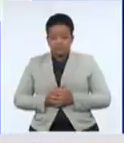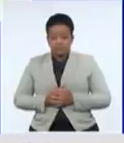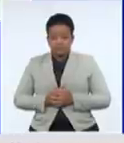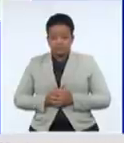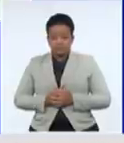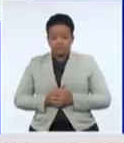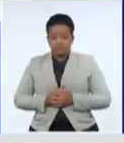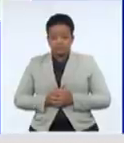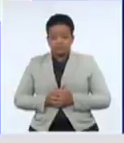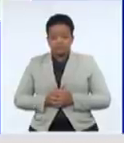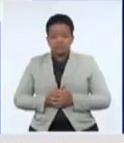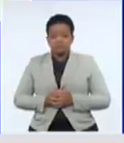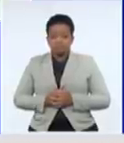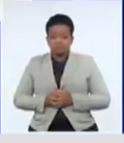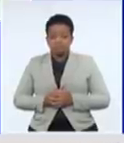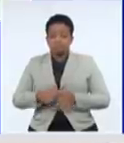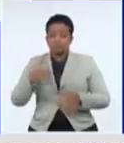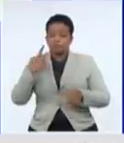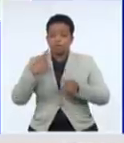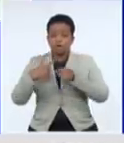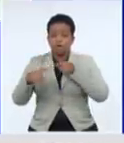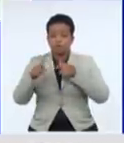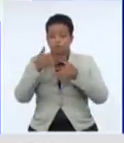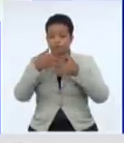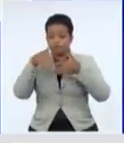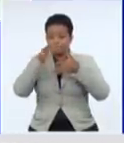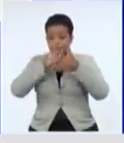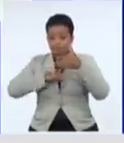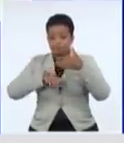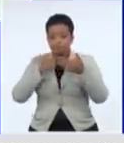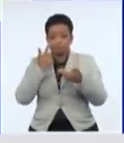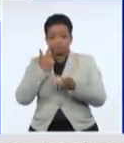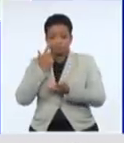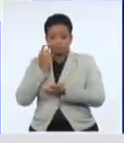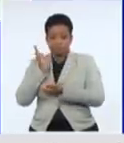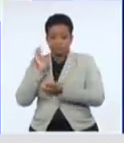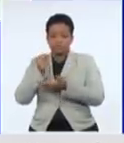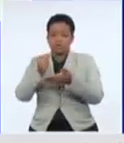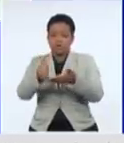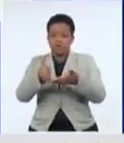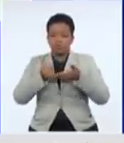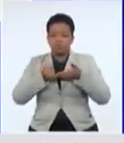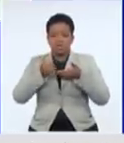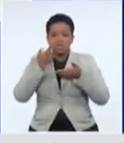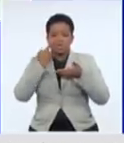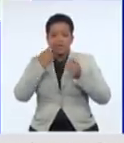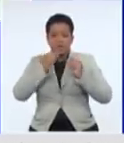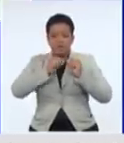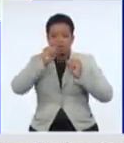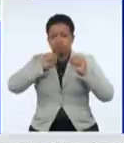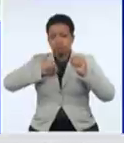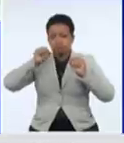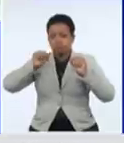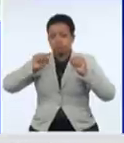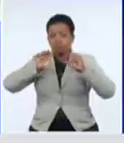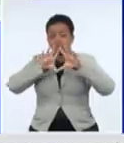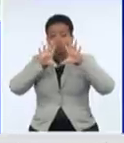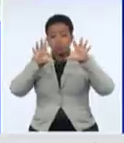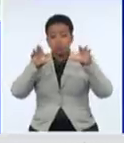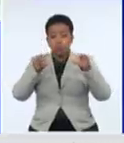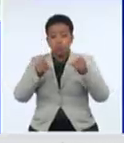González nos ayudó con un gráfico donde se puede apreciar el total de muestras